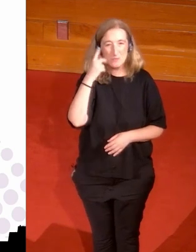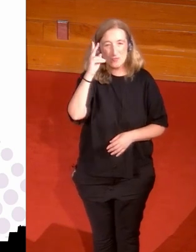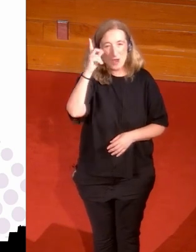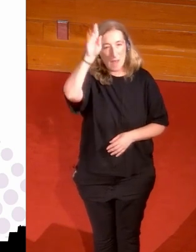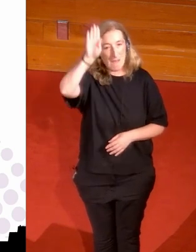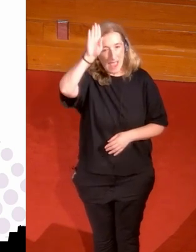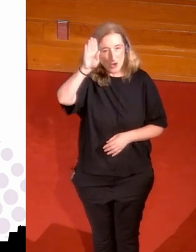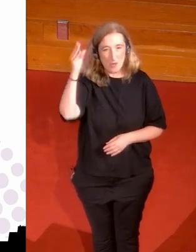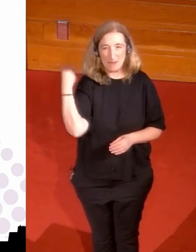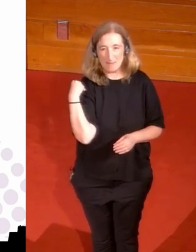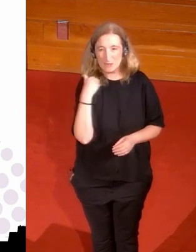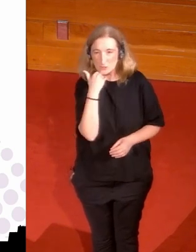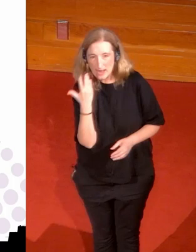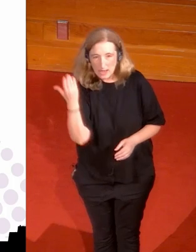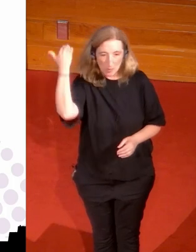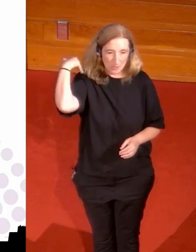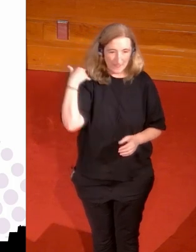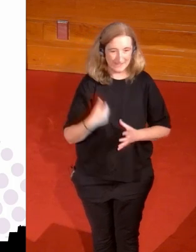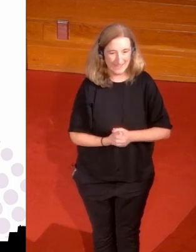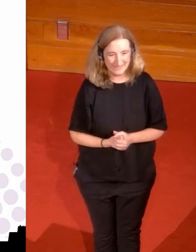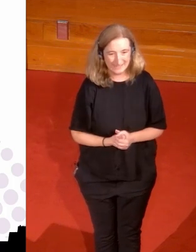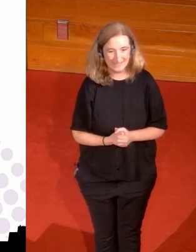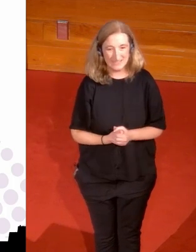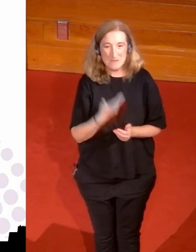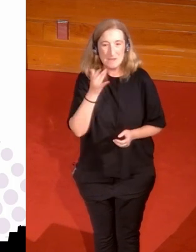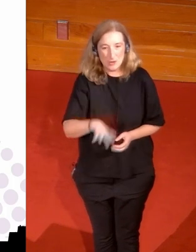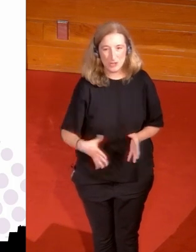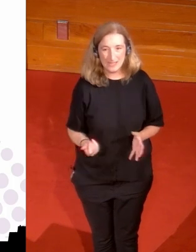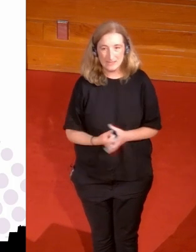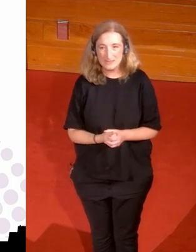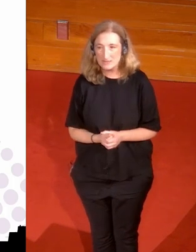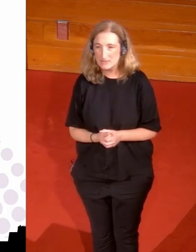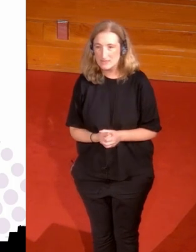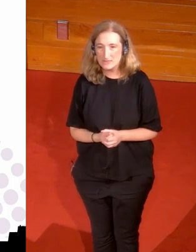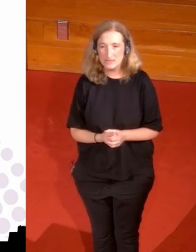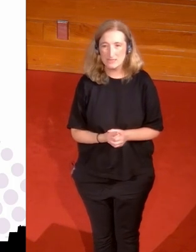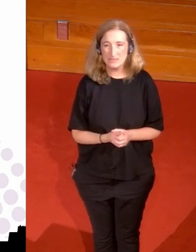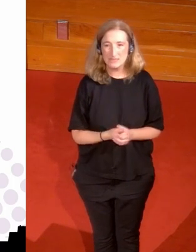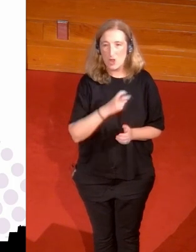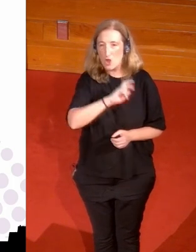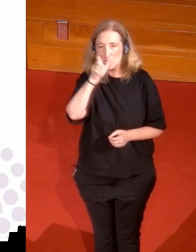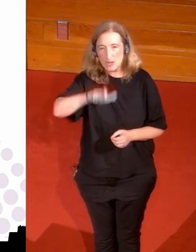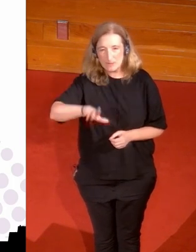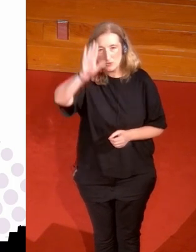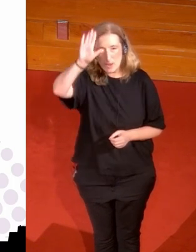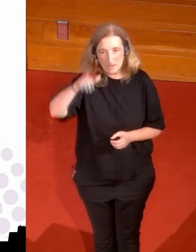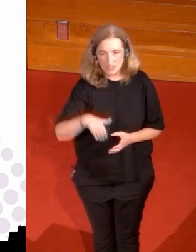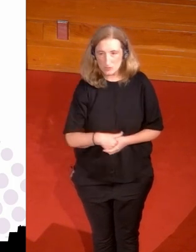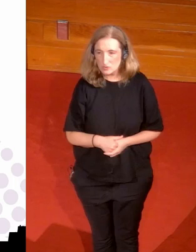parecido ver una mano por ahí atrás en alguna fila de ahí atrás pero no sé exactamente quién no había una mano por ahí